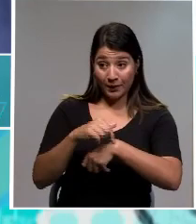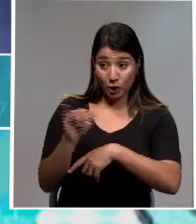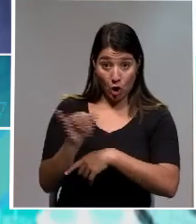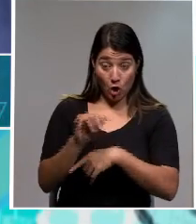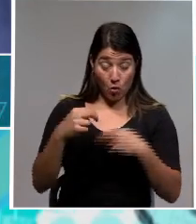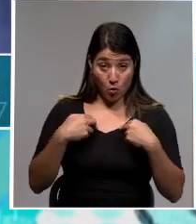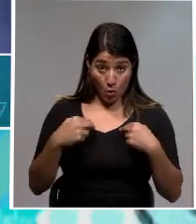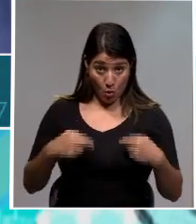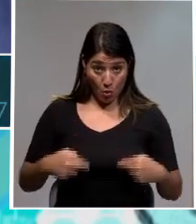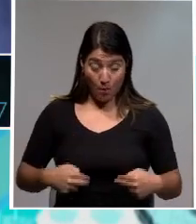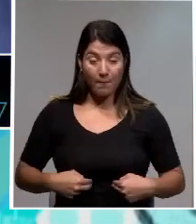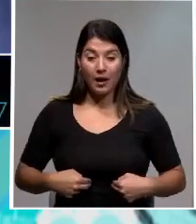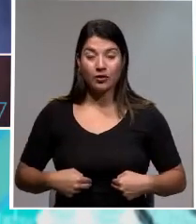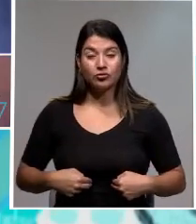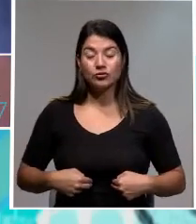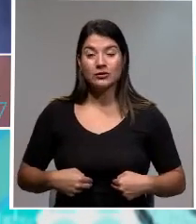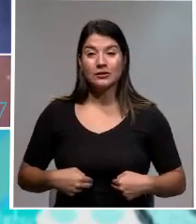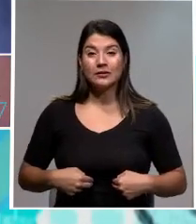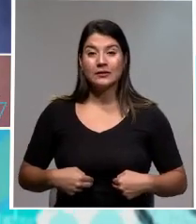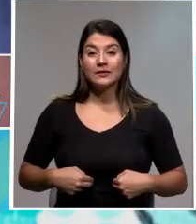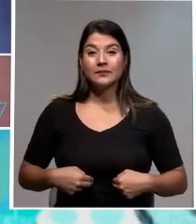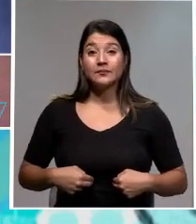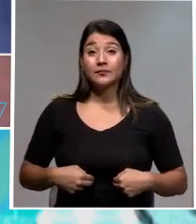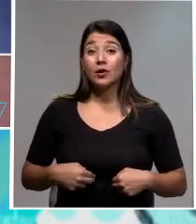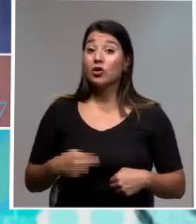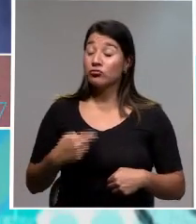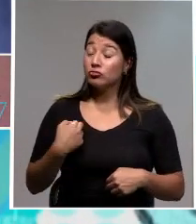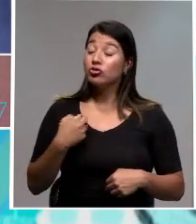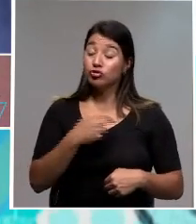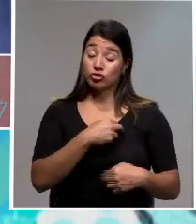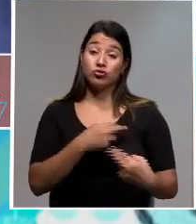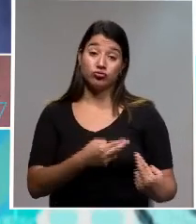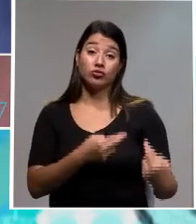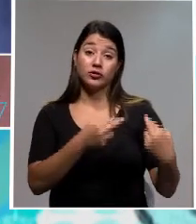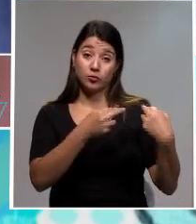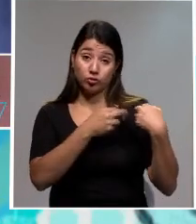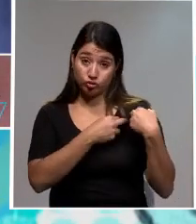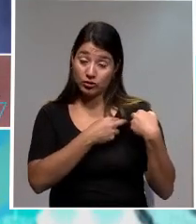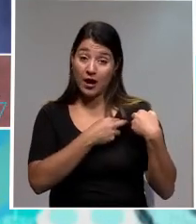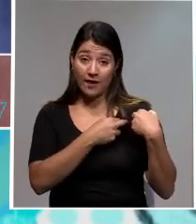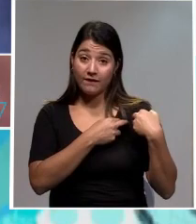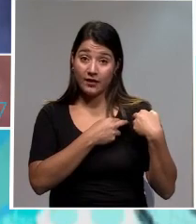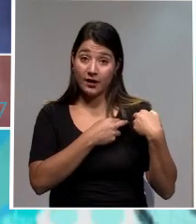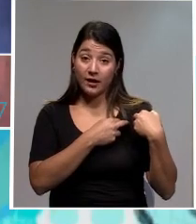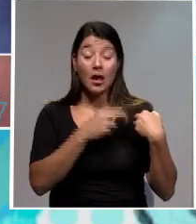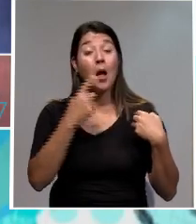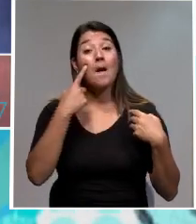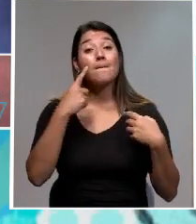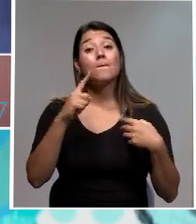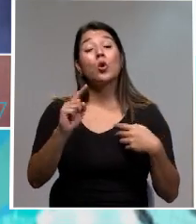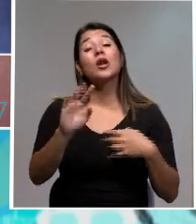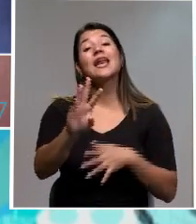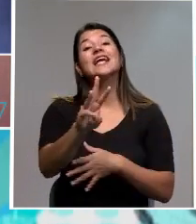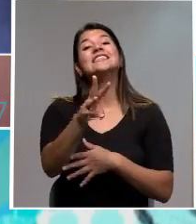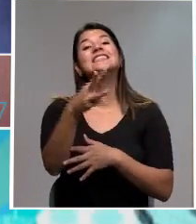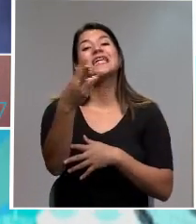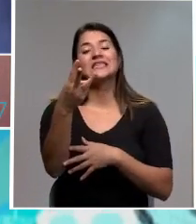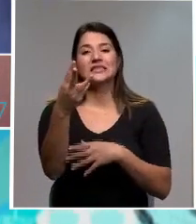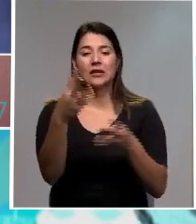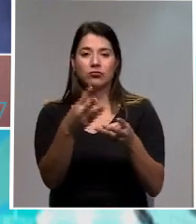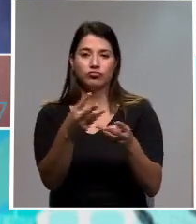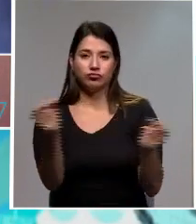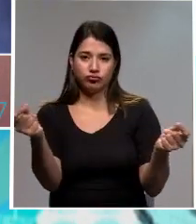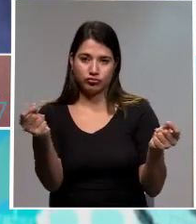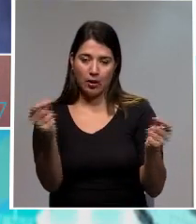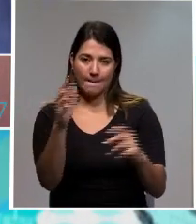como especie biológica que somos responsables de la sexta extinción biológica.